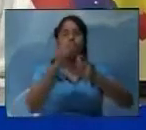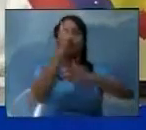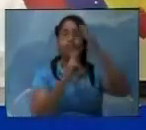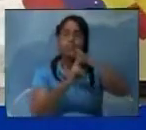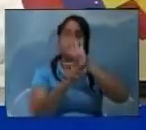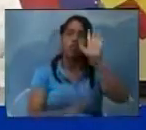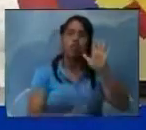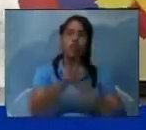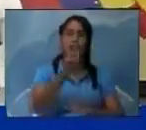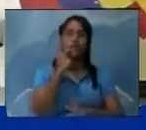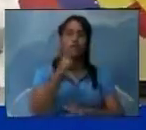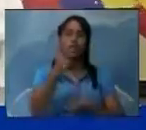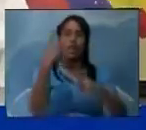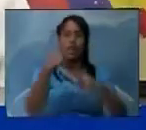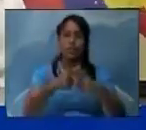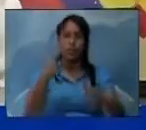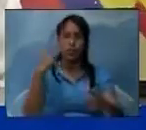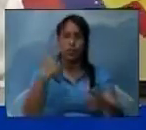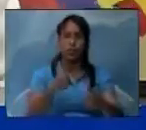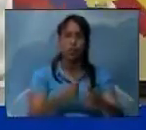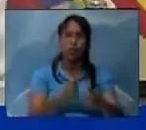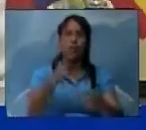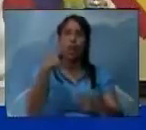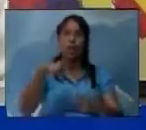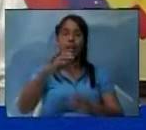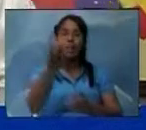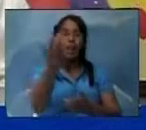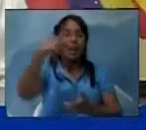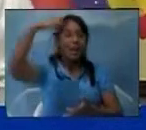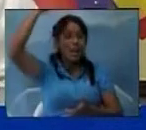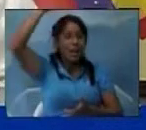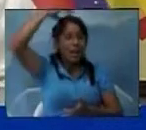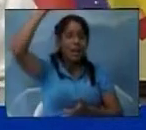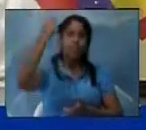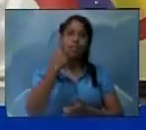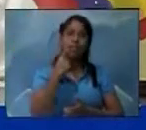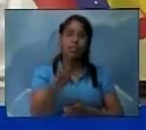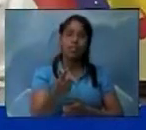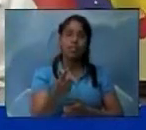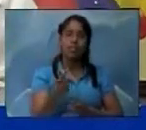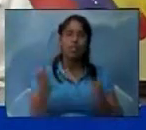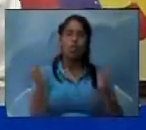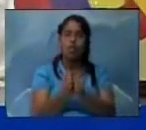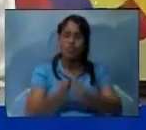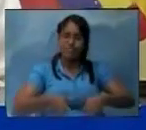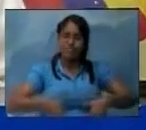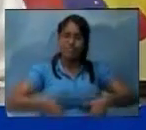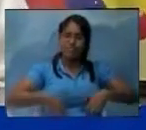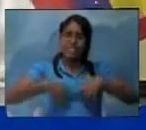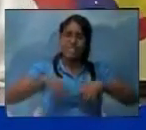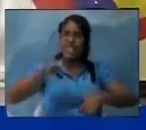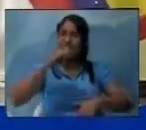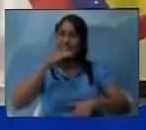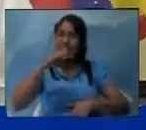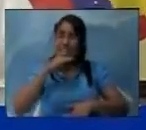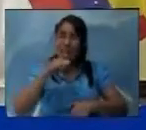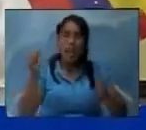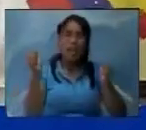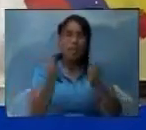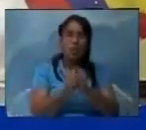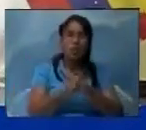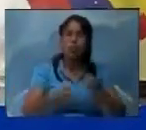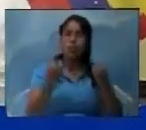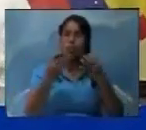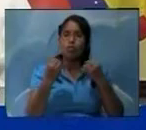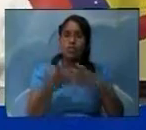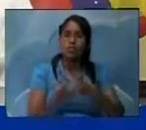13. Entonces Nabucodonosor dijo con ira y con